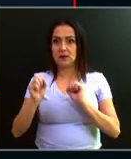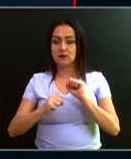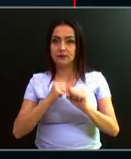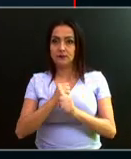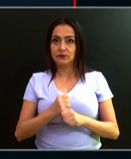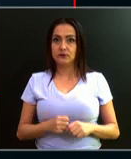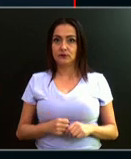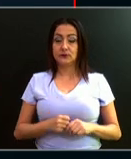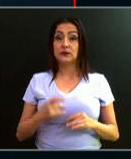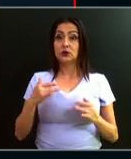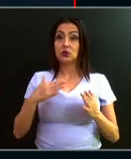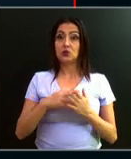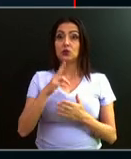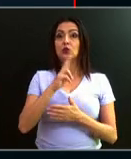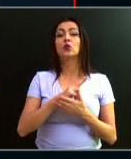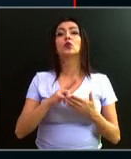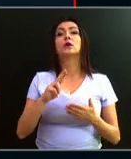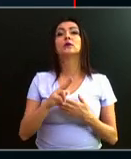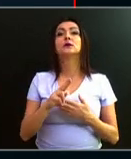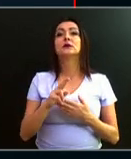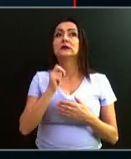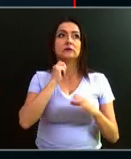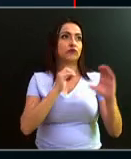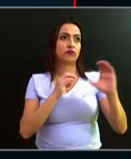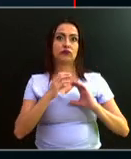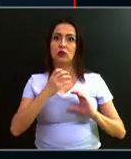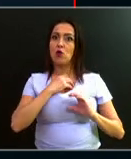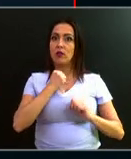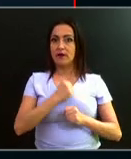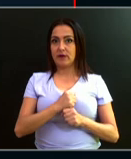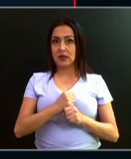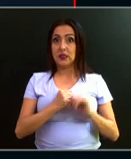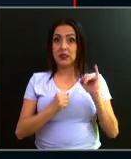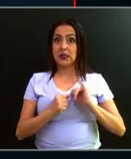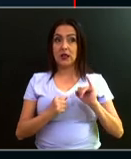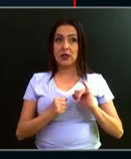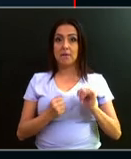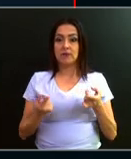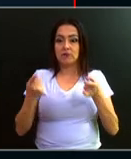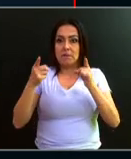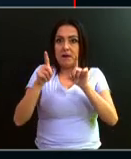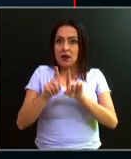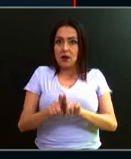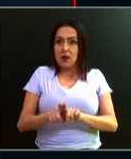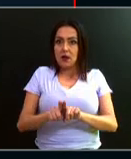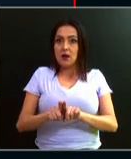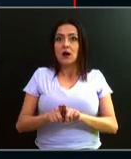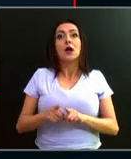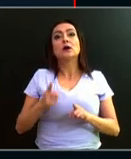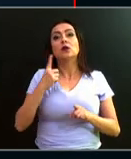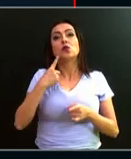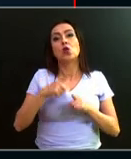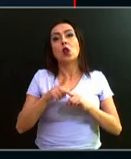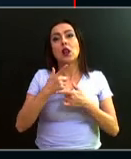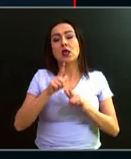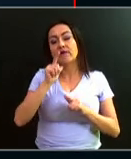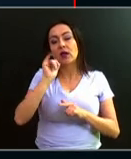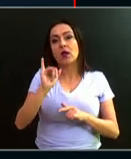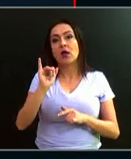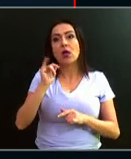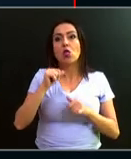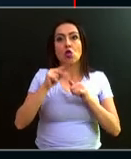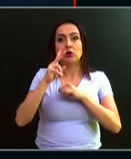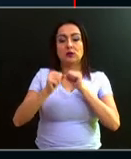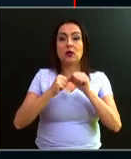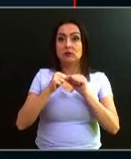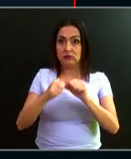edad que estudien en la universidad y sin ingresos propios, además del cónyuge o la pareja en unión libre durante 2 años